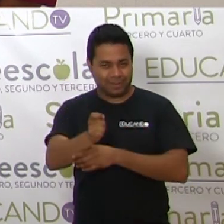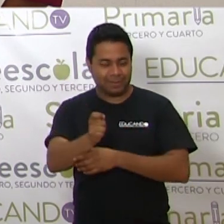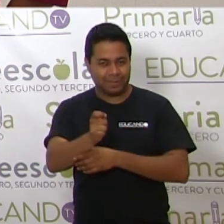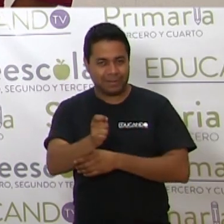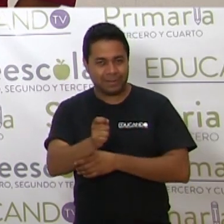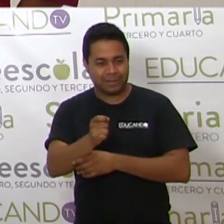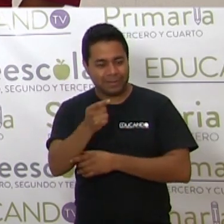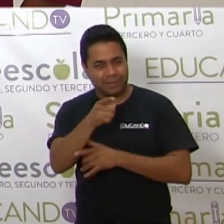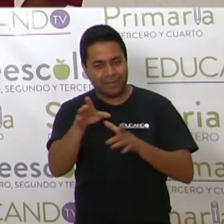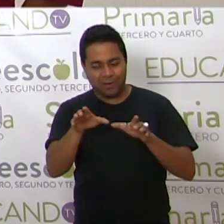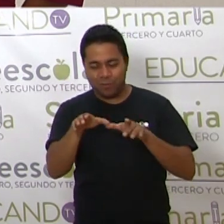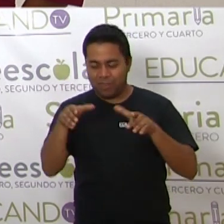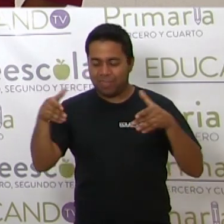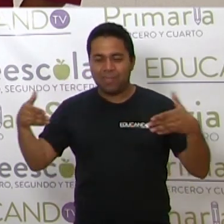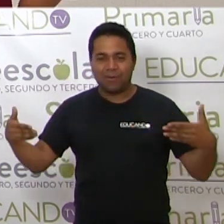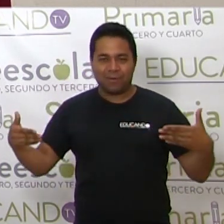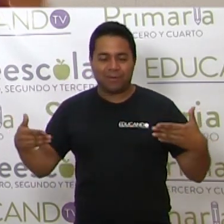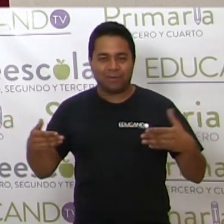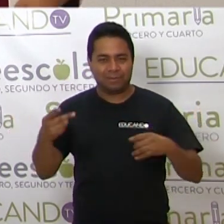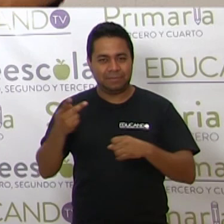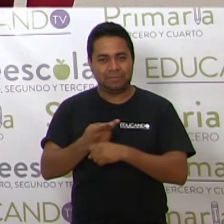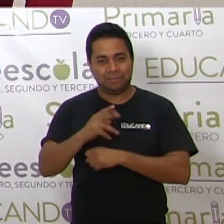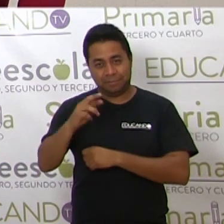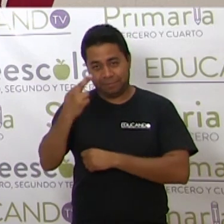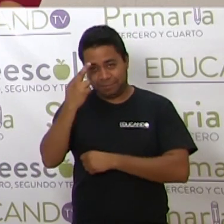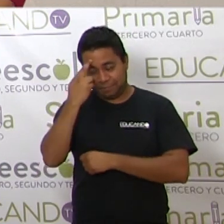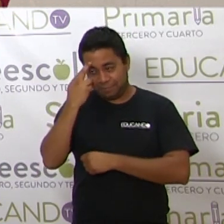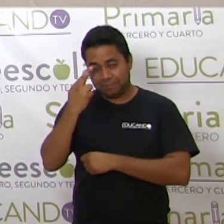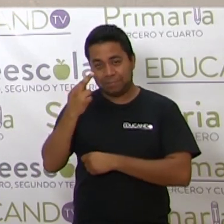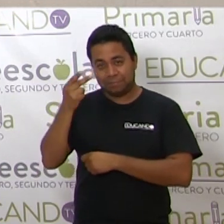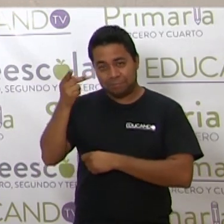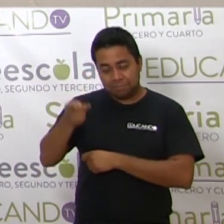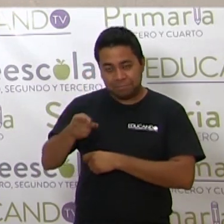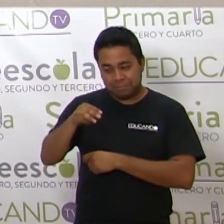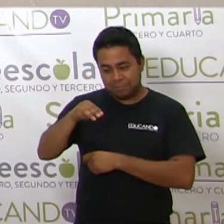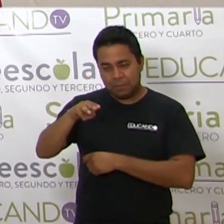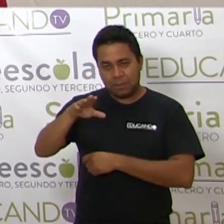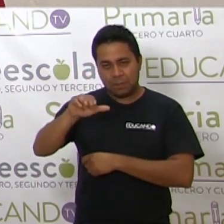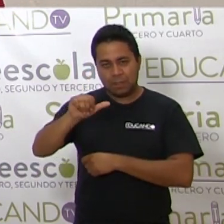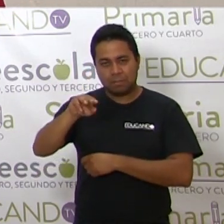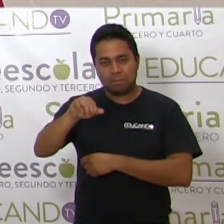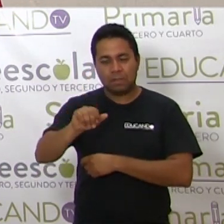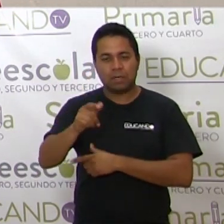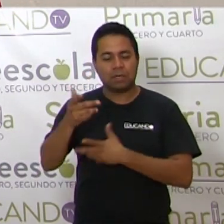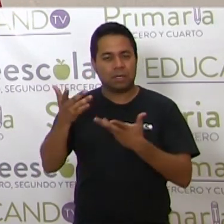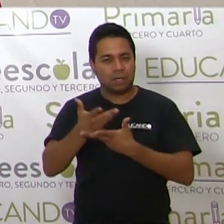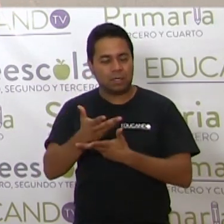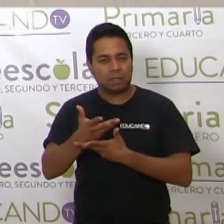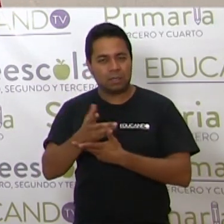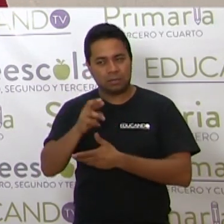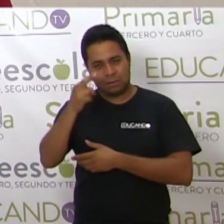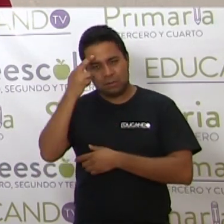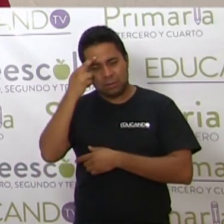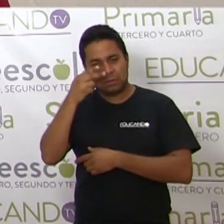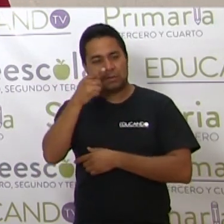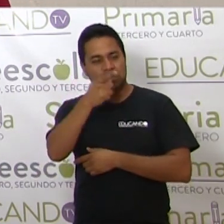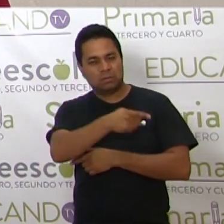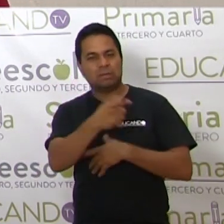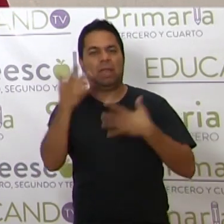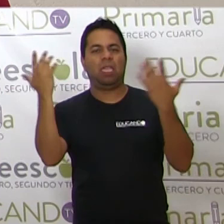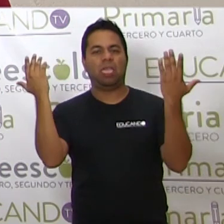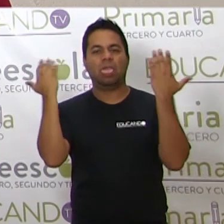de nuestro cuento sea cuánto lo que hizo la peluca más y sobre todo que mandó cortarle la cabeza a